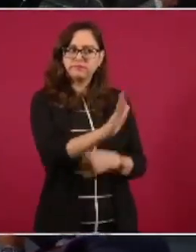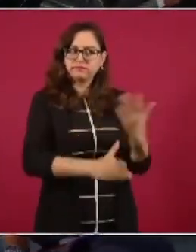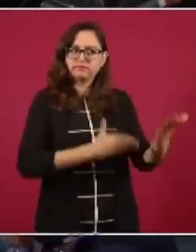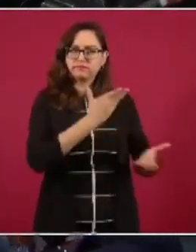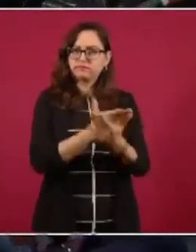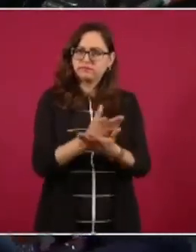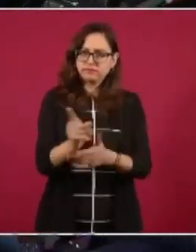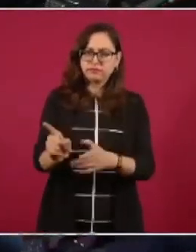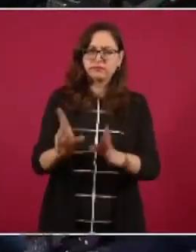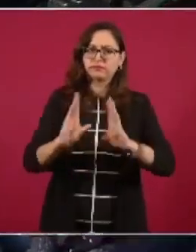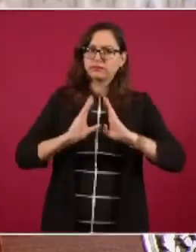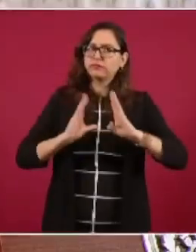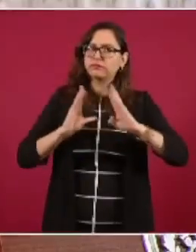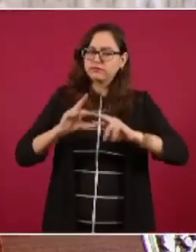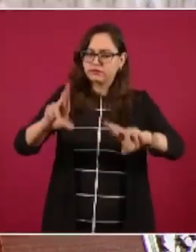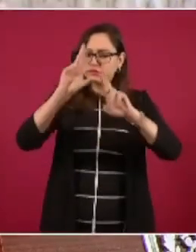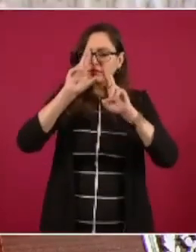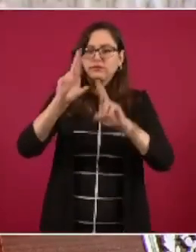respetara